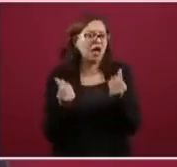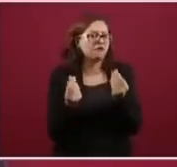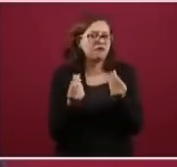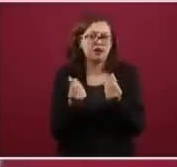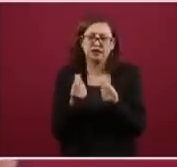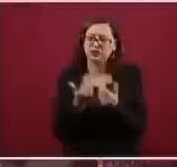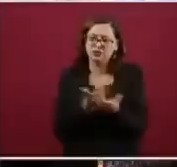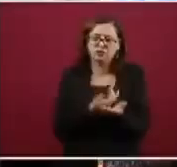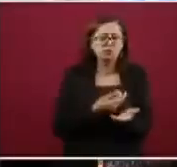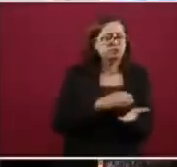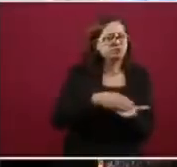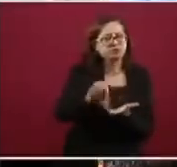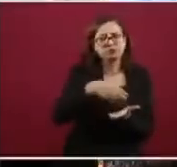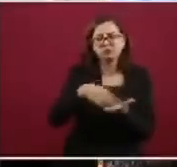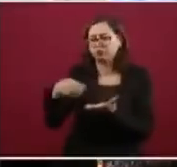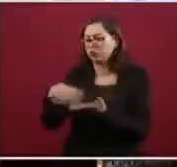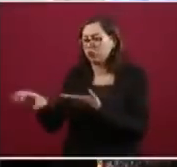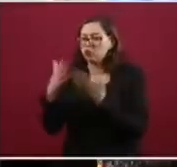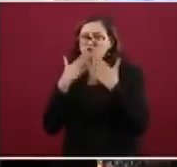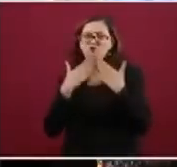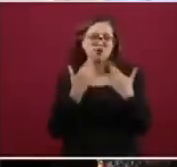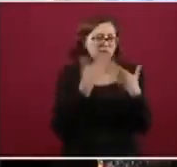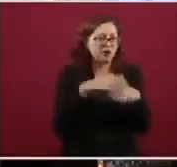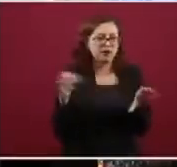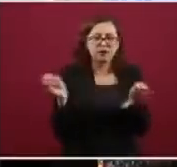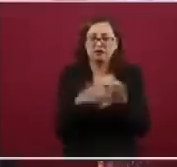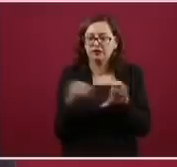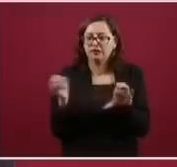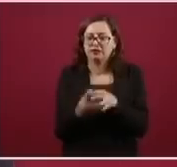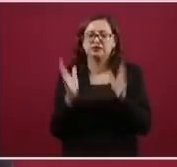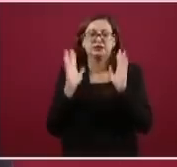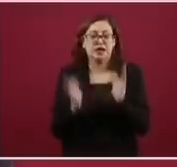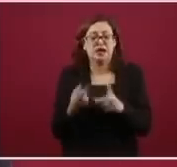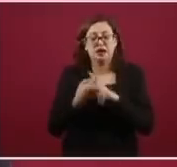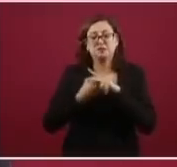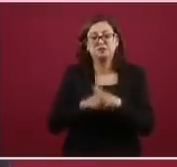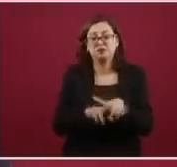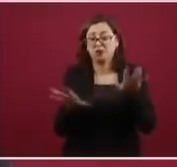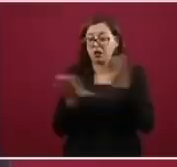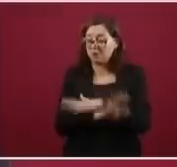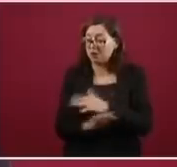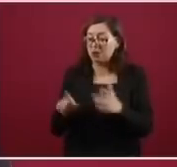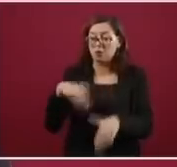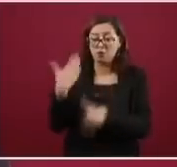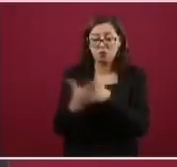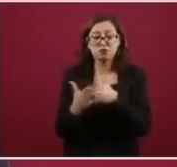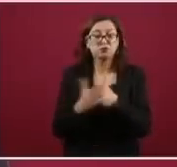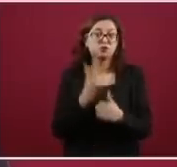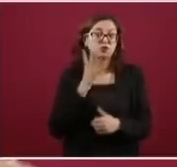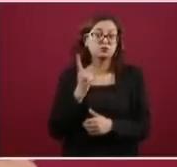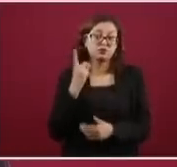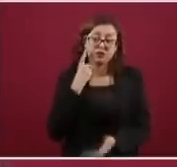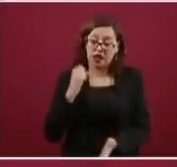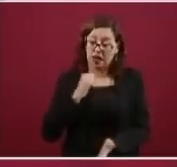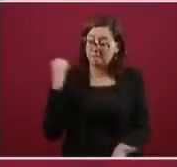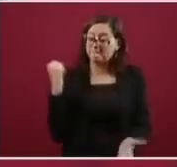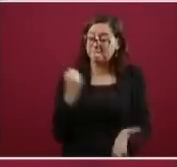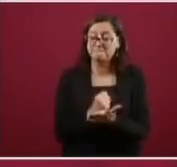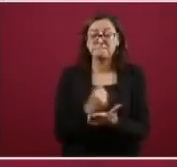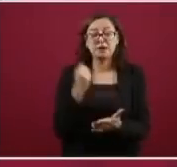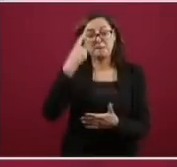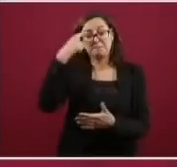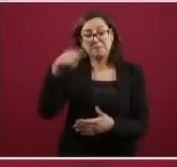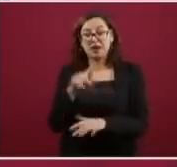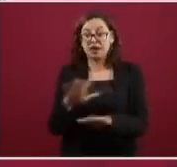eso lo estamos cambiando y ya pusimos una serie de decretos y hay una serie de iniciativas que están por aprobarse en la cámara diputados que están cambiando